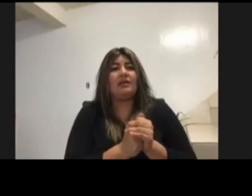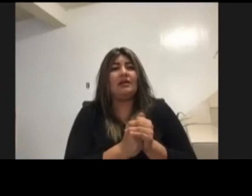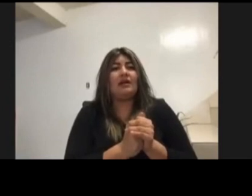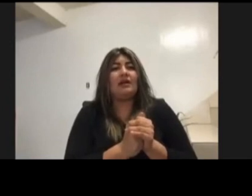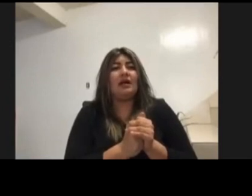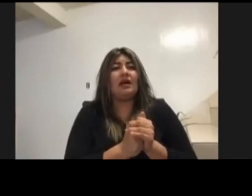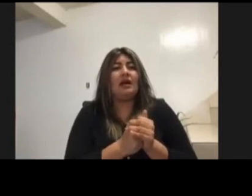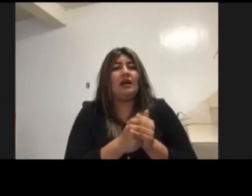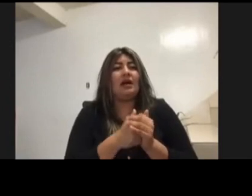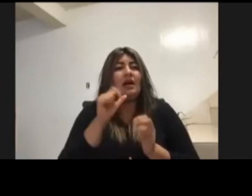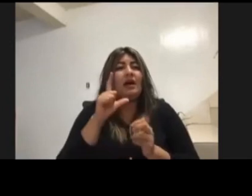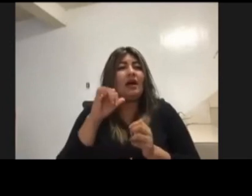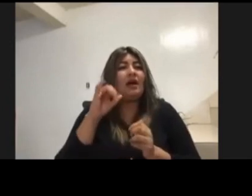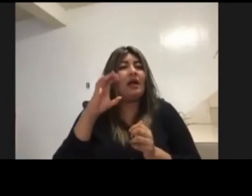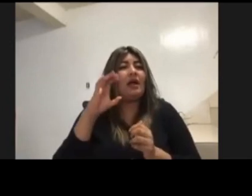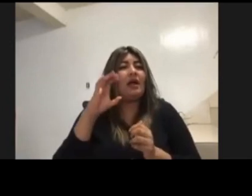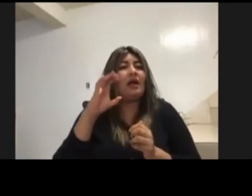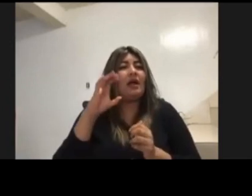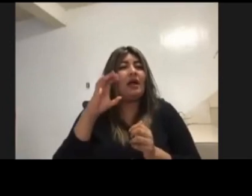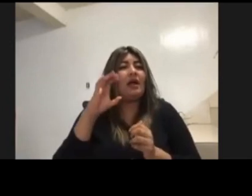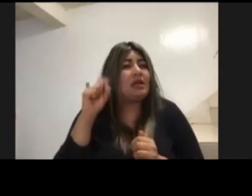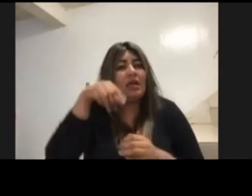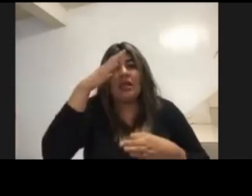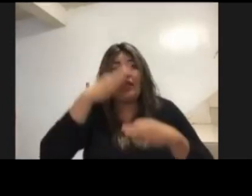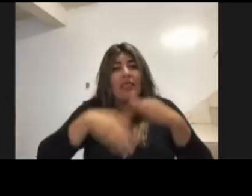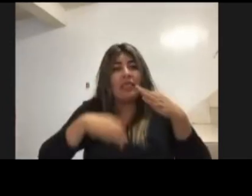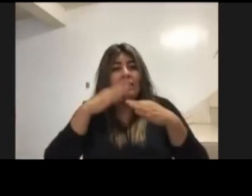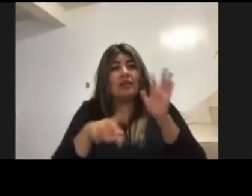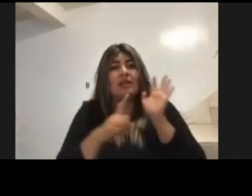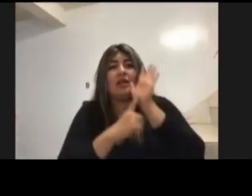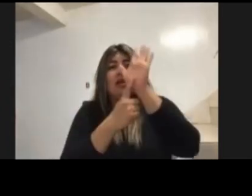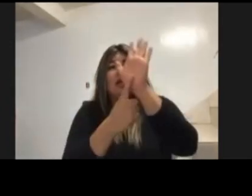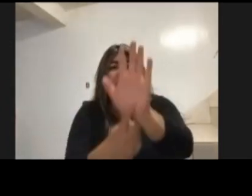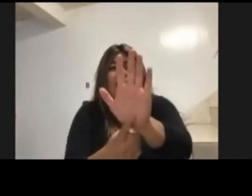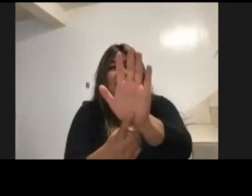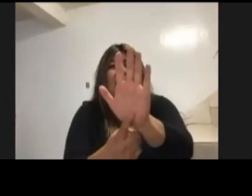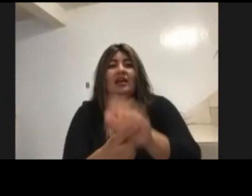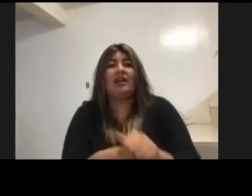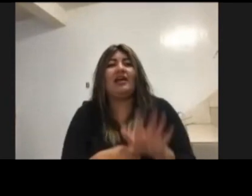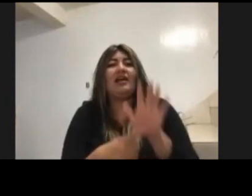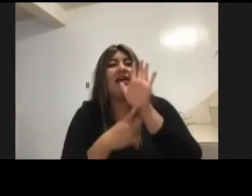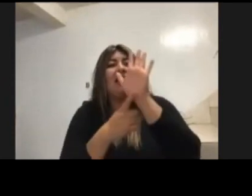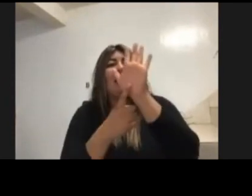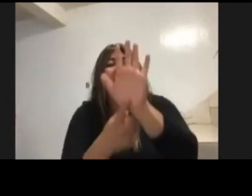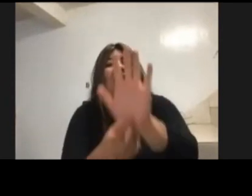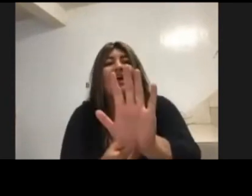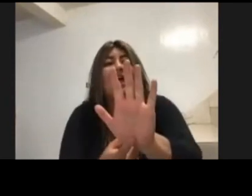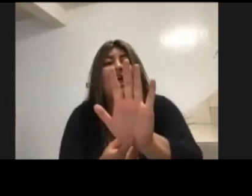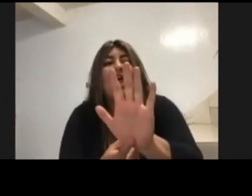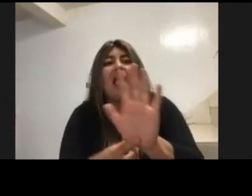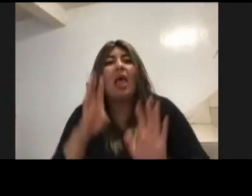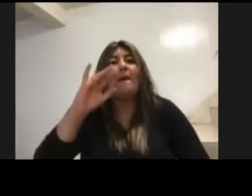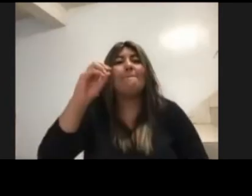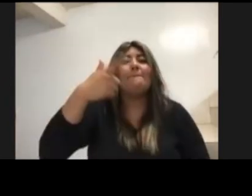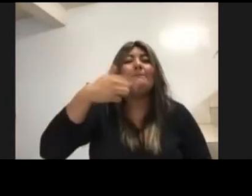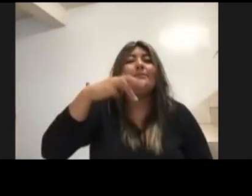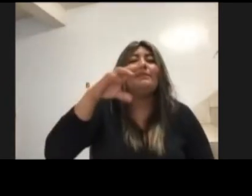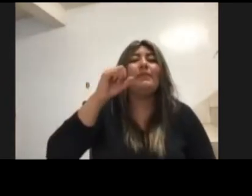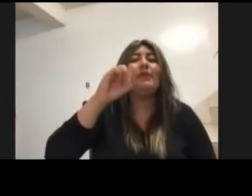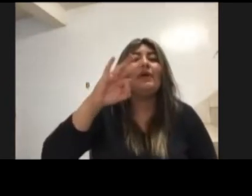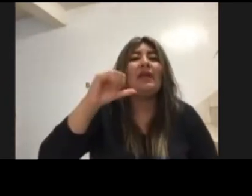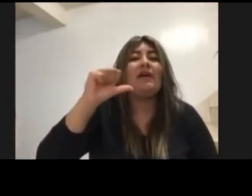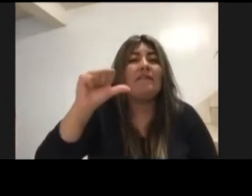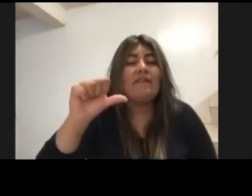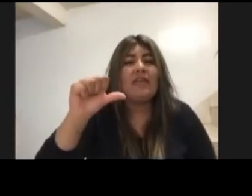Sí, aquí nada más termino con esto. Okay. Esto es la biografía. Biografía, se